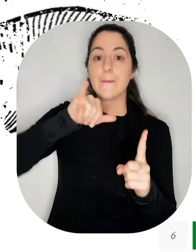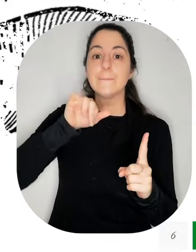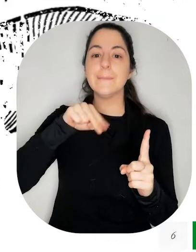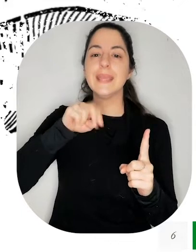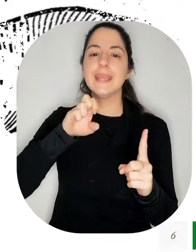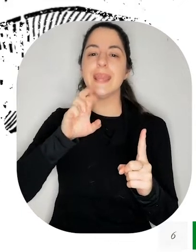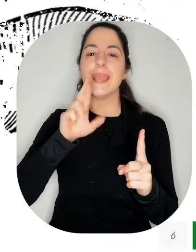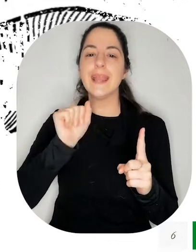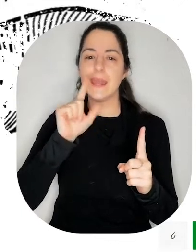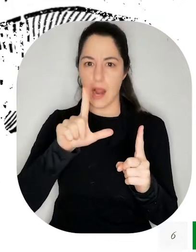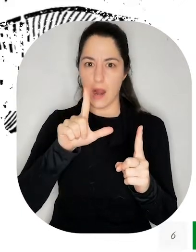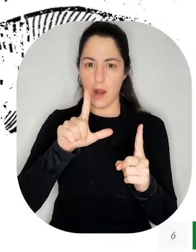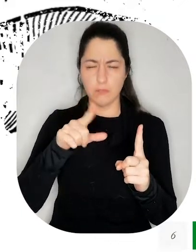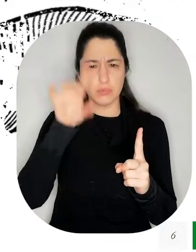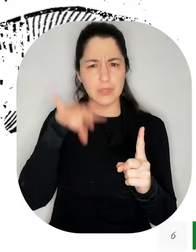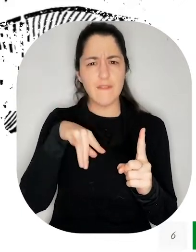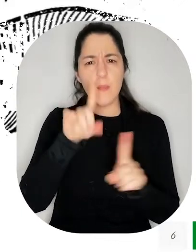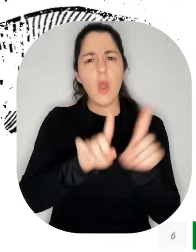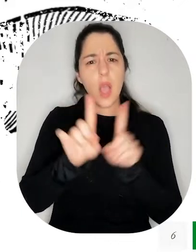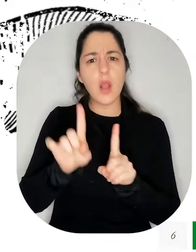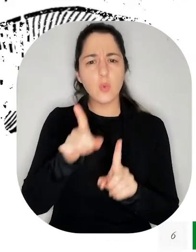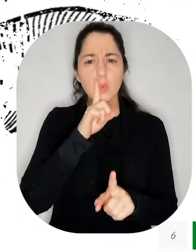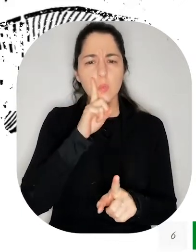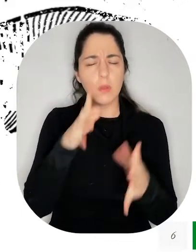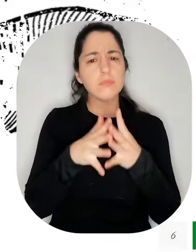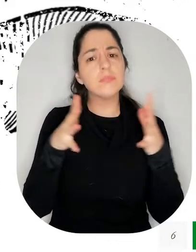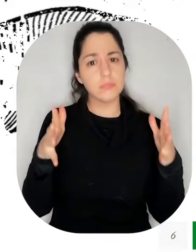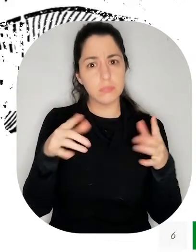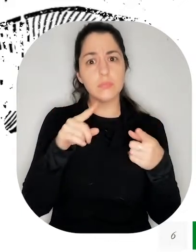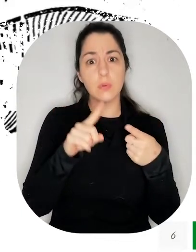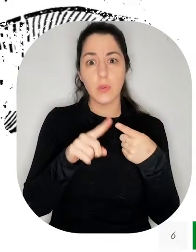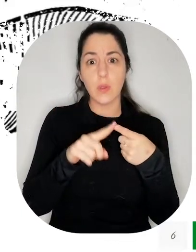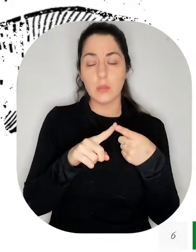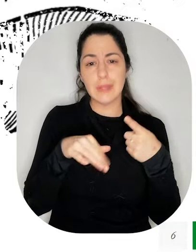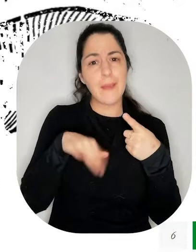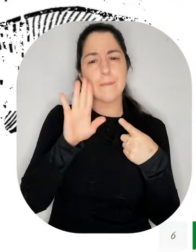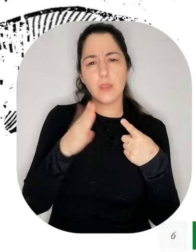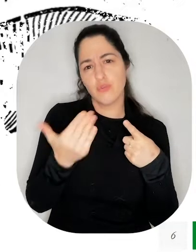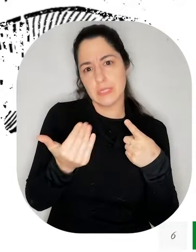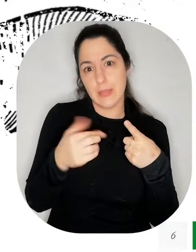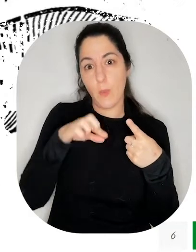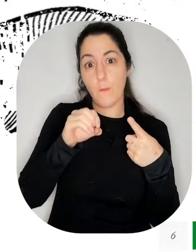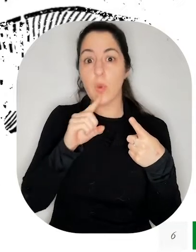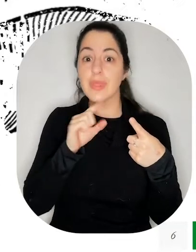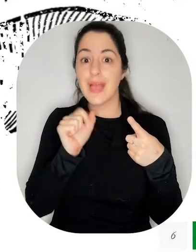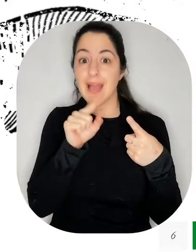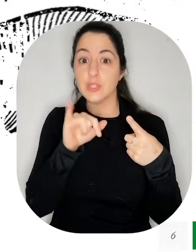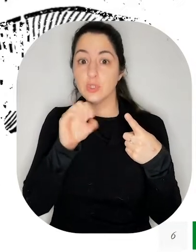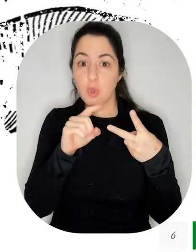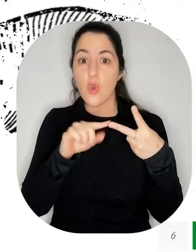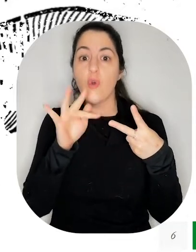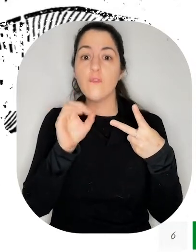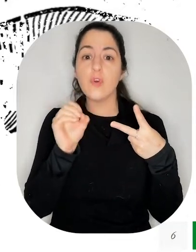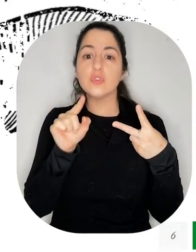minerales. Sabemos que tiene alto contenido en algunos minerales que necesitamos en mayor cantidad: